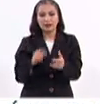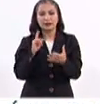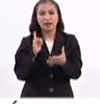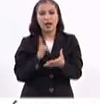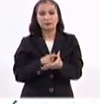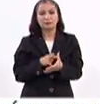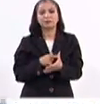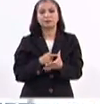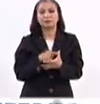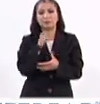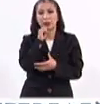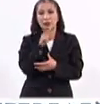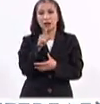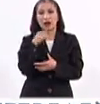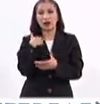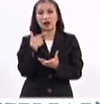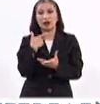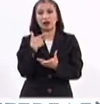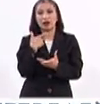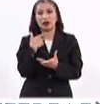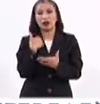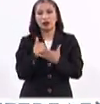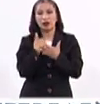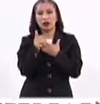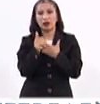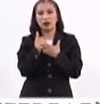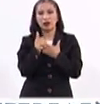Francia, no sé si me olvida alguien, Urania.